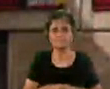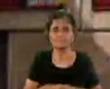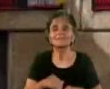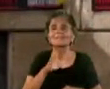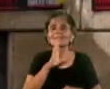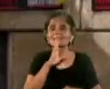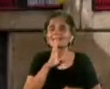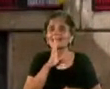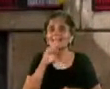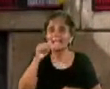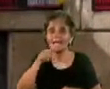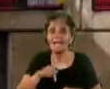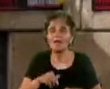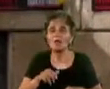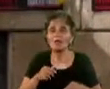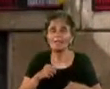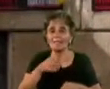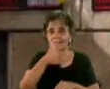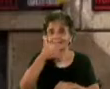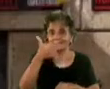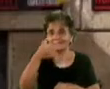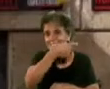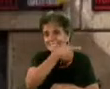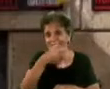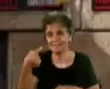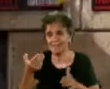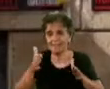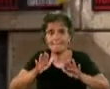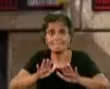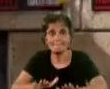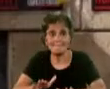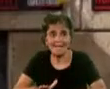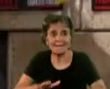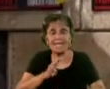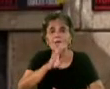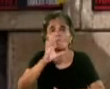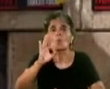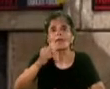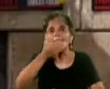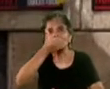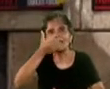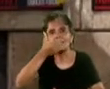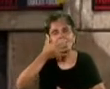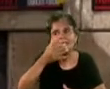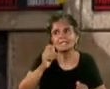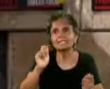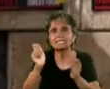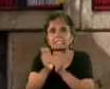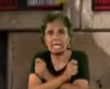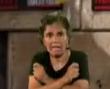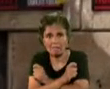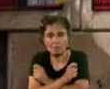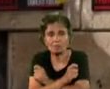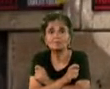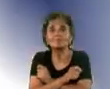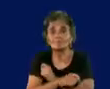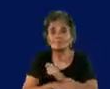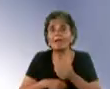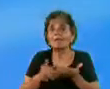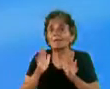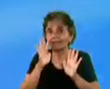Israel ofrecerá una tregua de 6 semanas en Gaza a cambio de 40 rehenes. Enviará una delegación a Qatar para negociar con